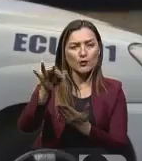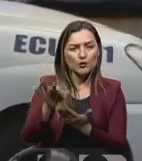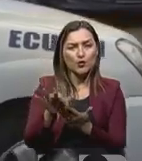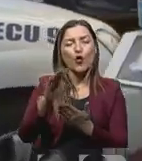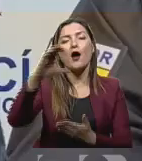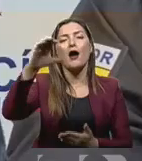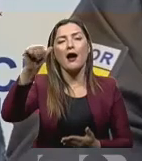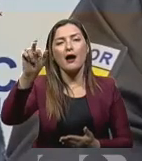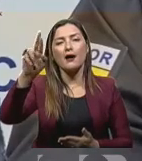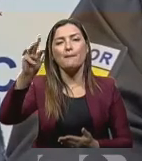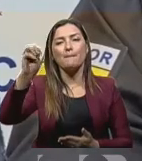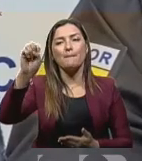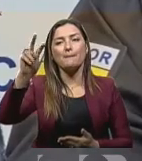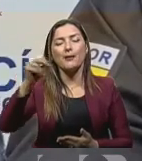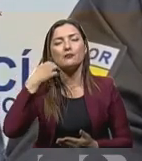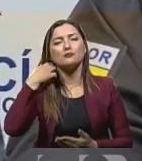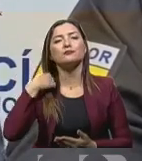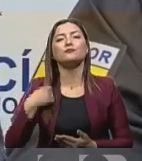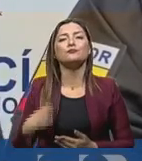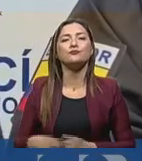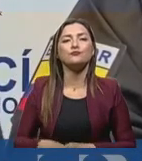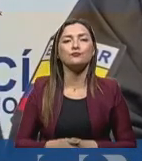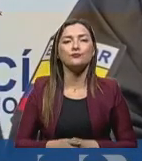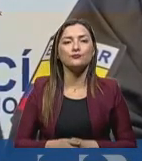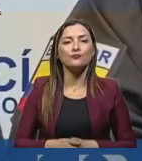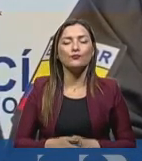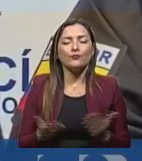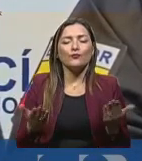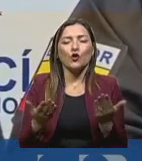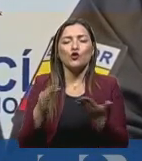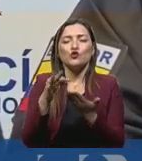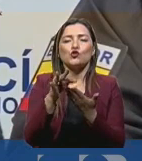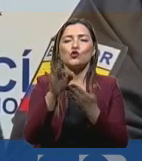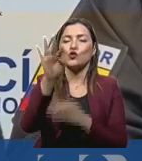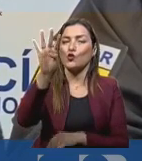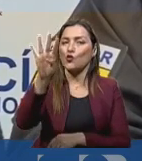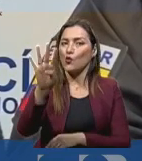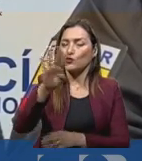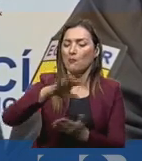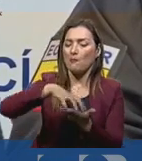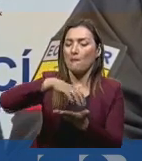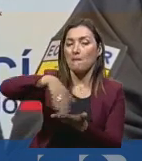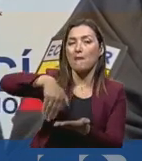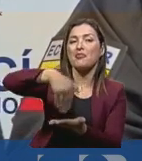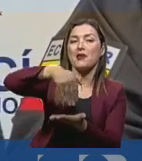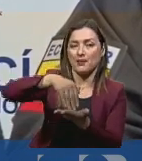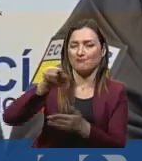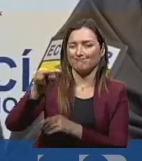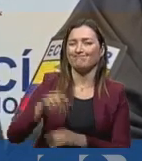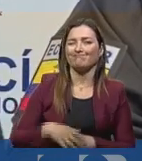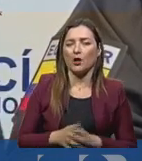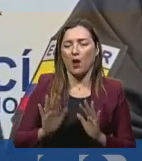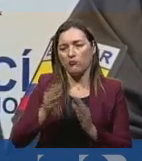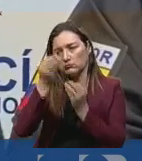cantón El Carmen tenemos la presunción de que se fueron a la zona 4 esto es a manabí En donde ya se han hecho las conexiones